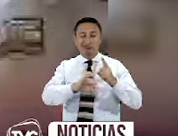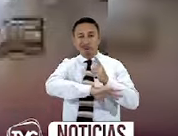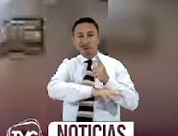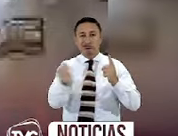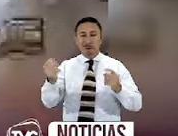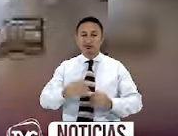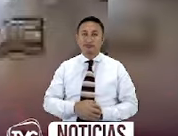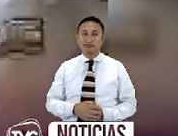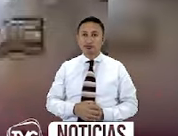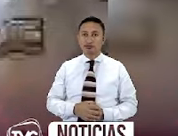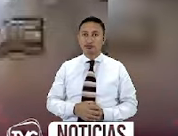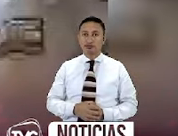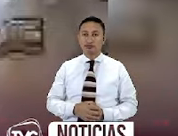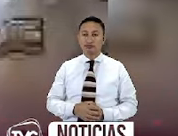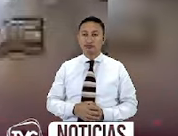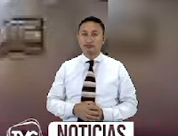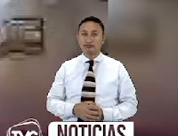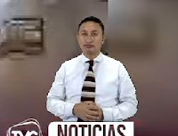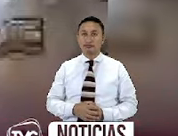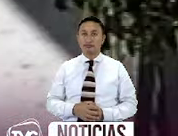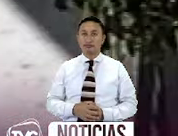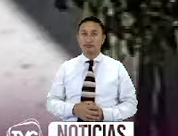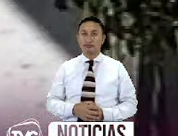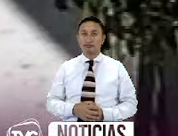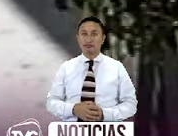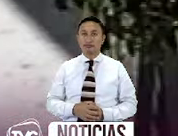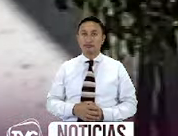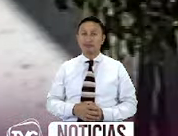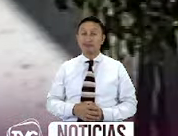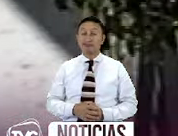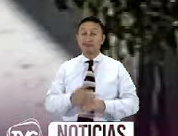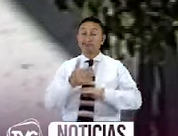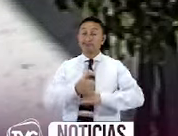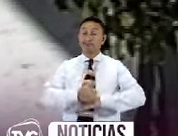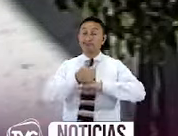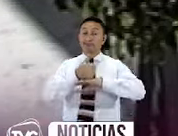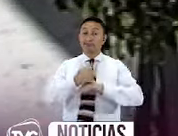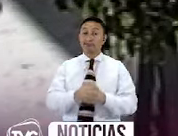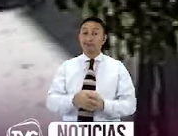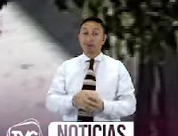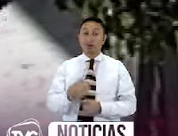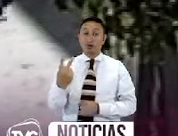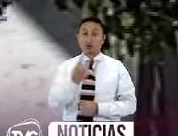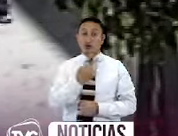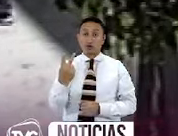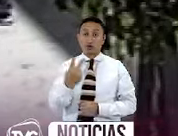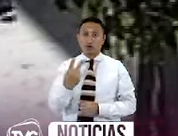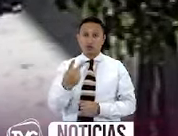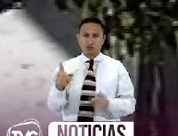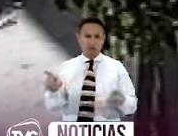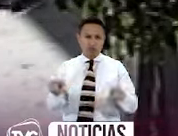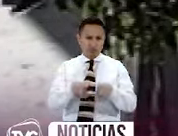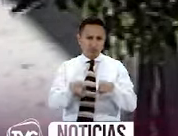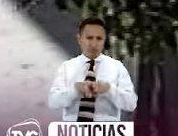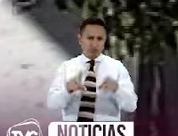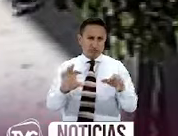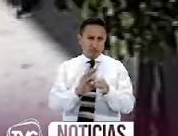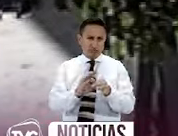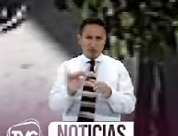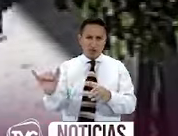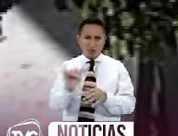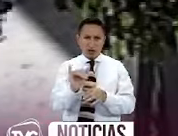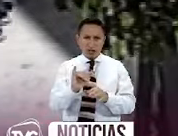billeteras y demás pertenencias personales. La autoridad no descarta que ambos casos tengan relación por la similitud con la que operaron.